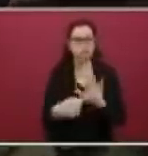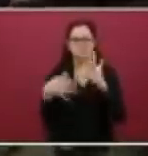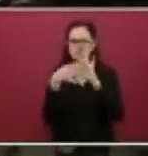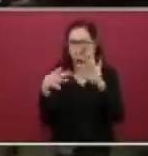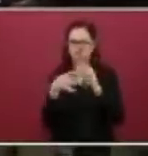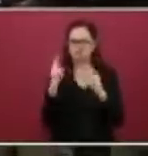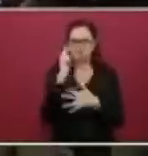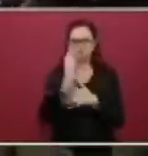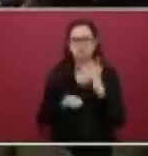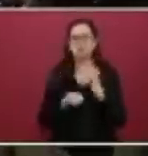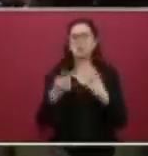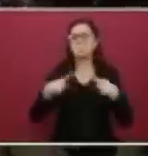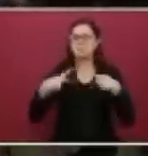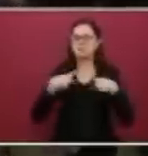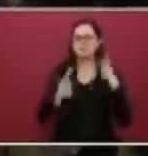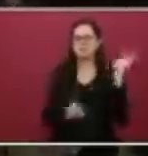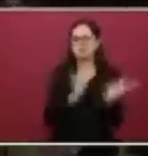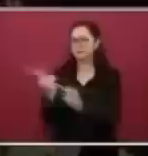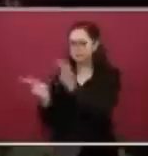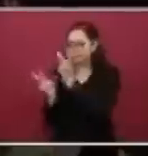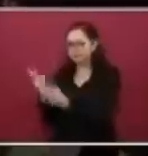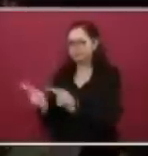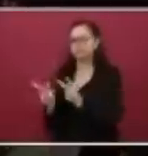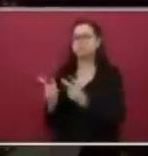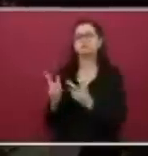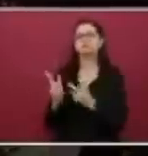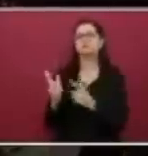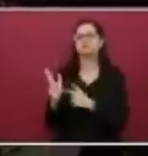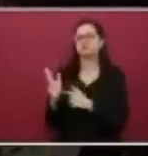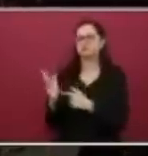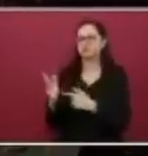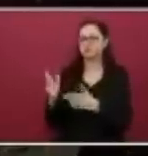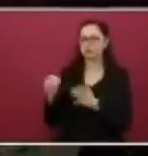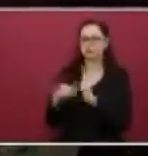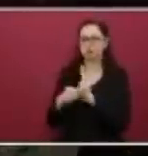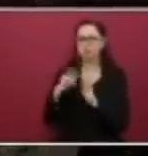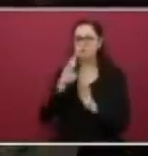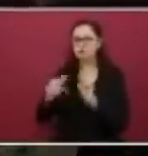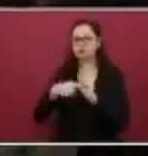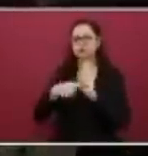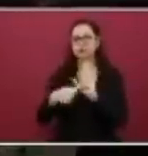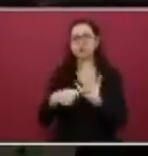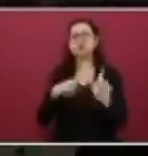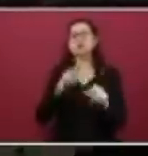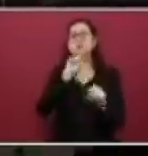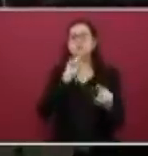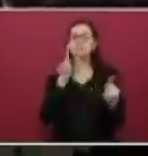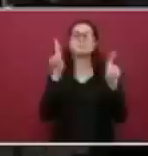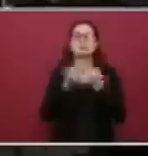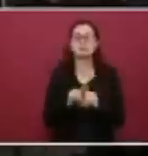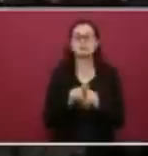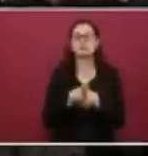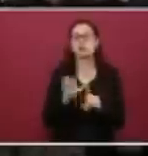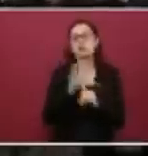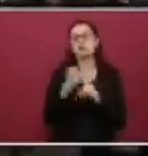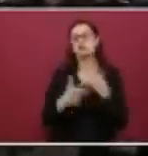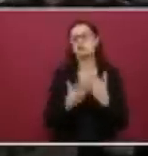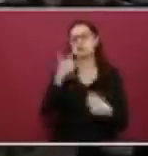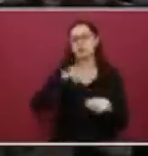consulta pública para el nombramiento de la persona titular de la comisión nacional de búsqueda de personas